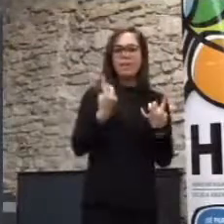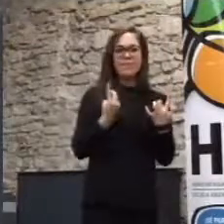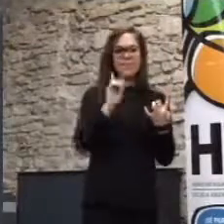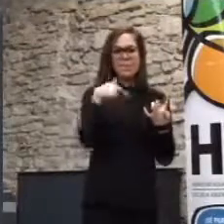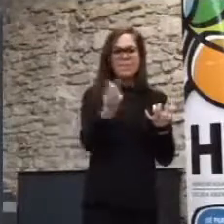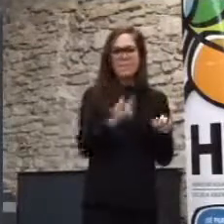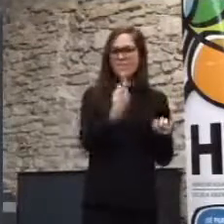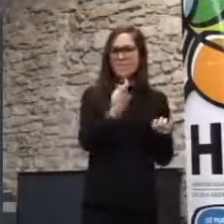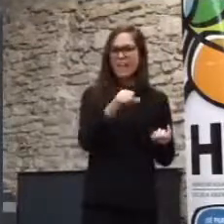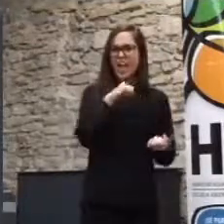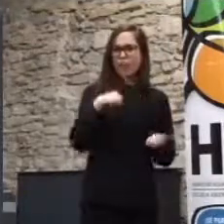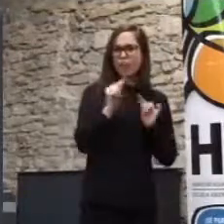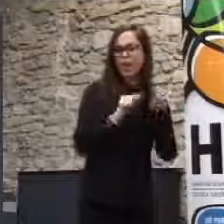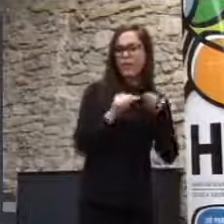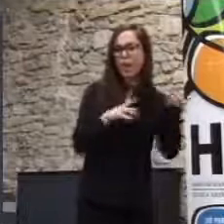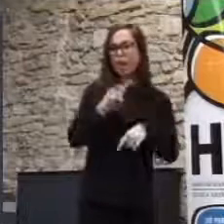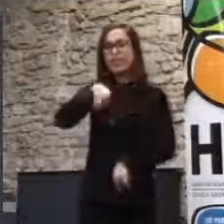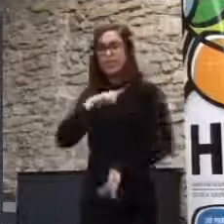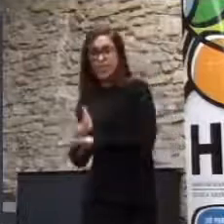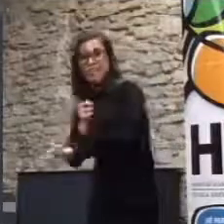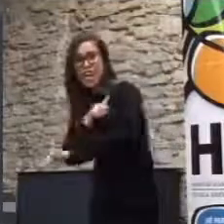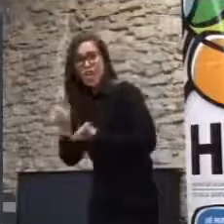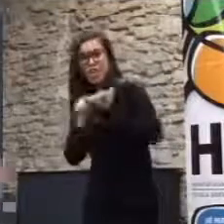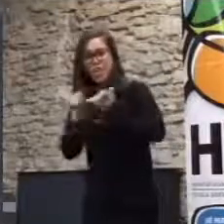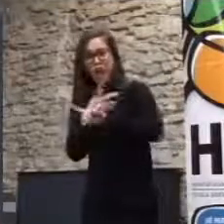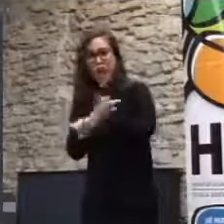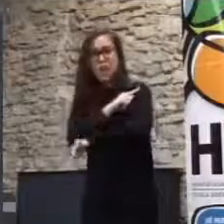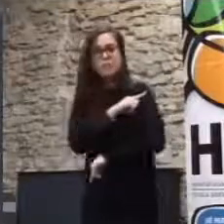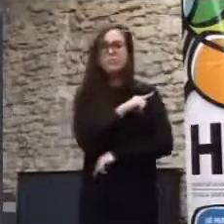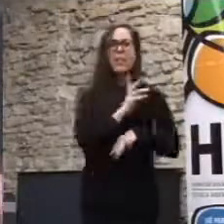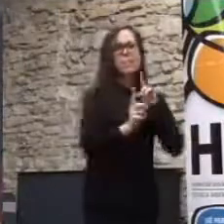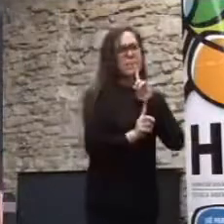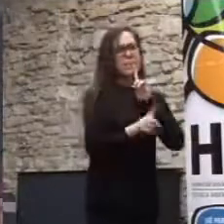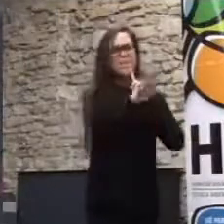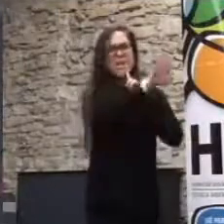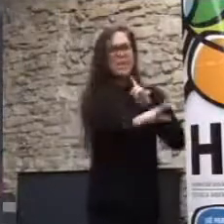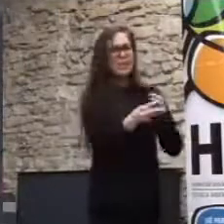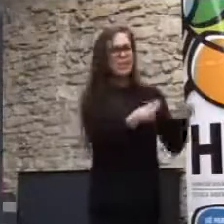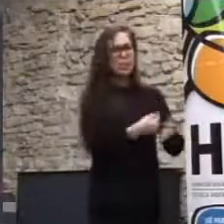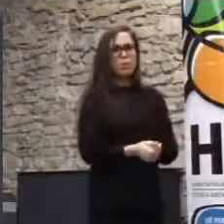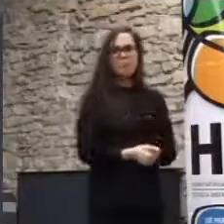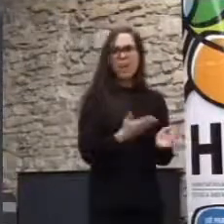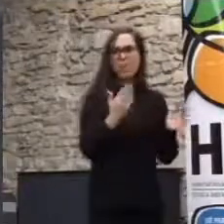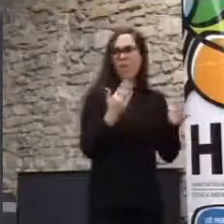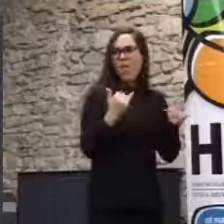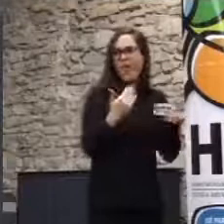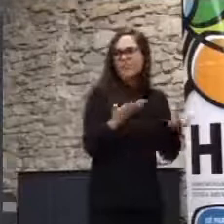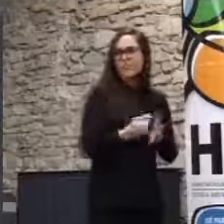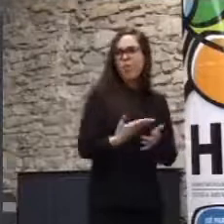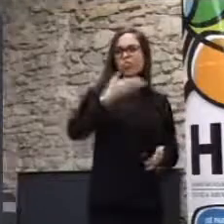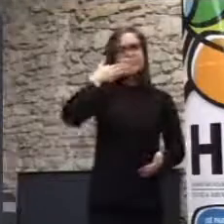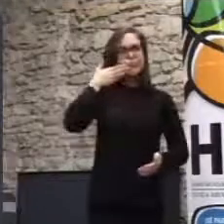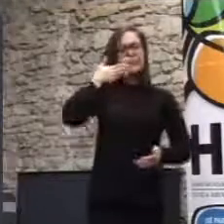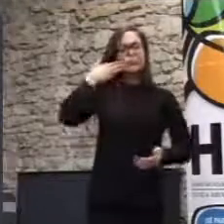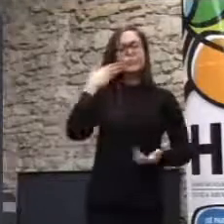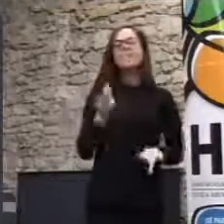autocrítica. Nosotros la tenemos por exceso y otros a veces parece que la tienen, que no la tienen, que es por defecto. Yo creo que eso